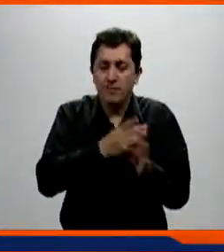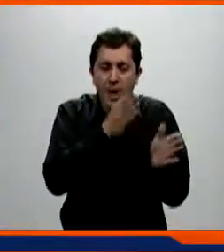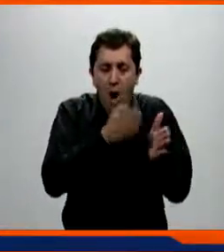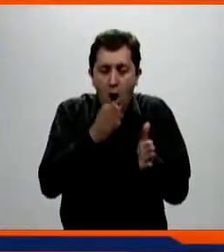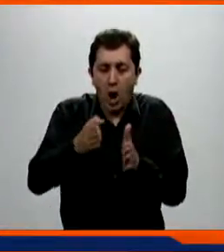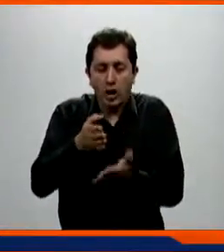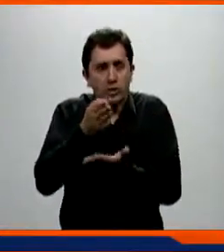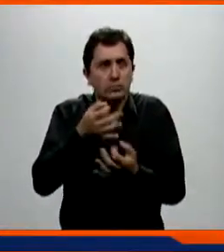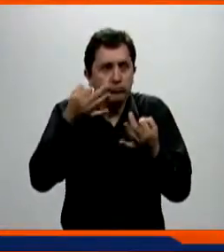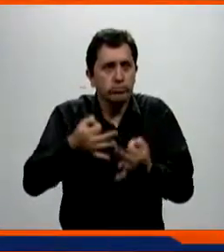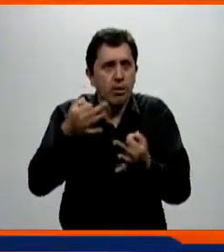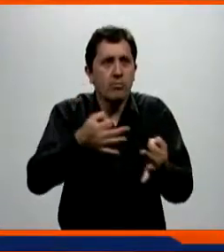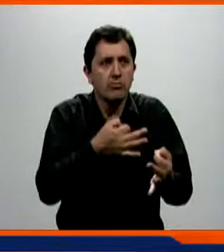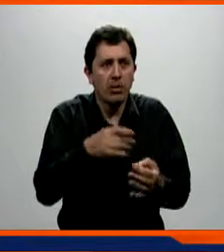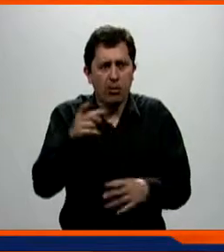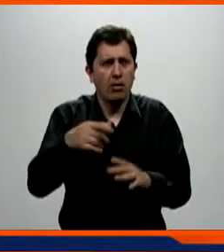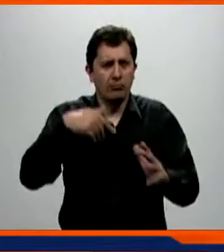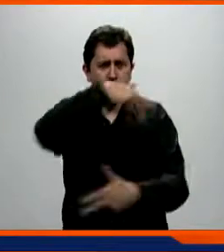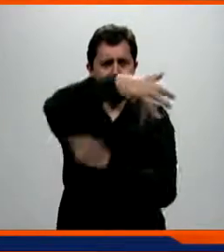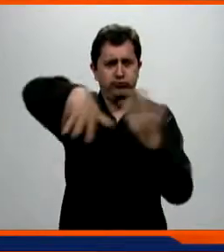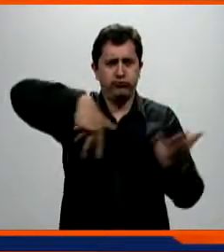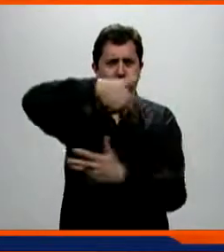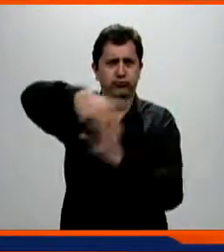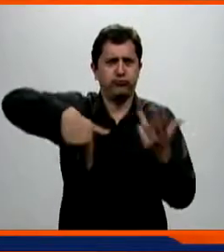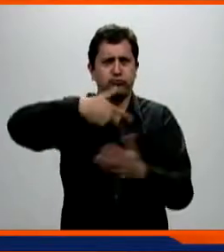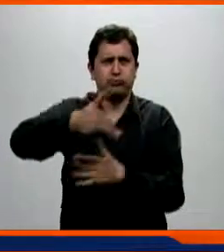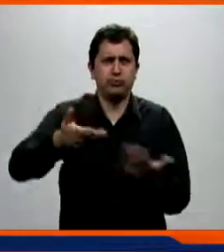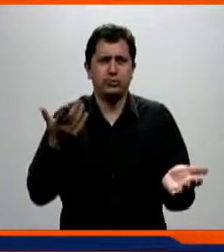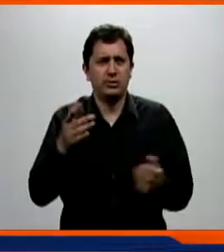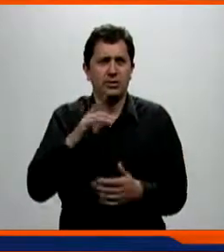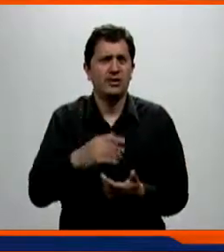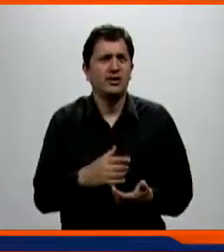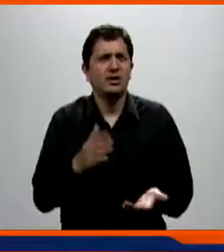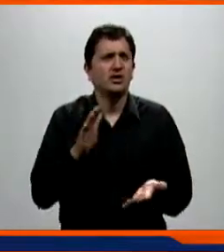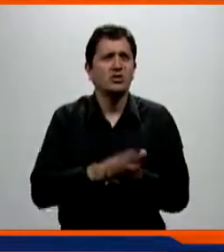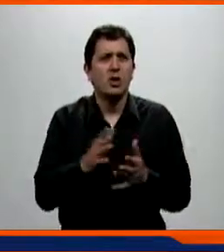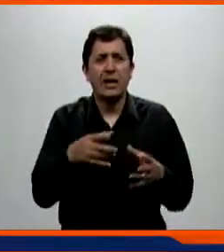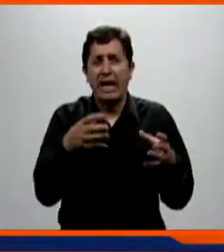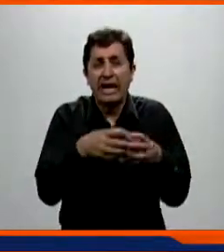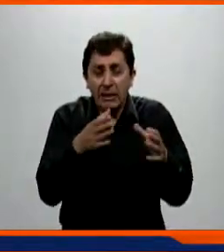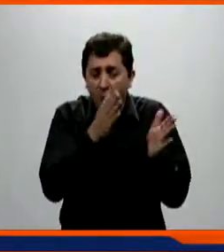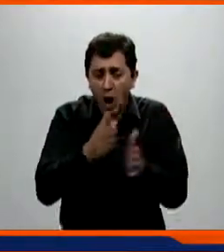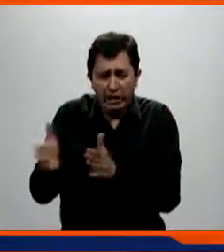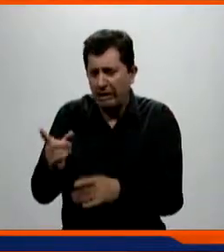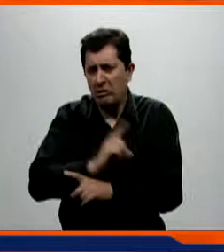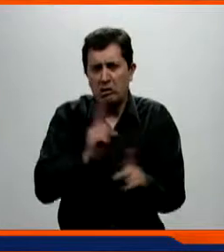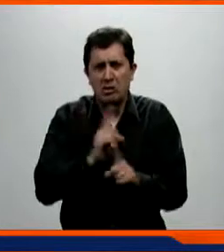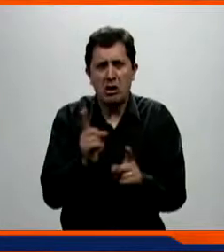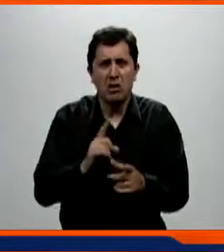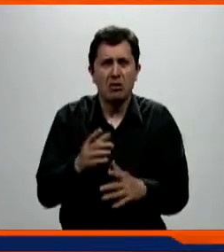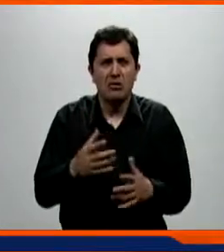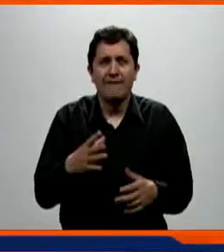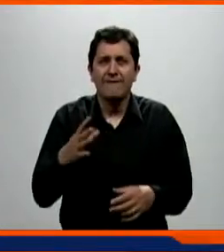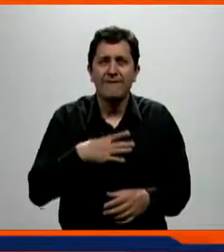sus grandes atributos y en este caso no se le pudo decir de que ha sido un equipo ordenado, por el contrario, ha sido un gran gestor.